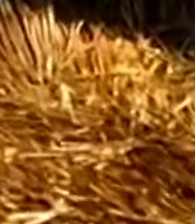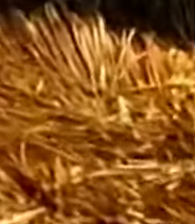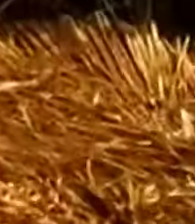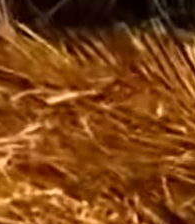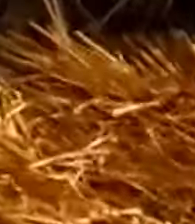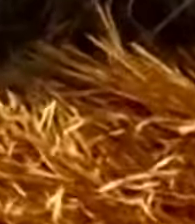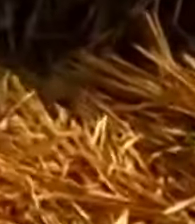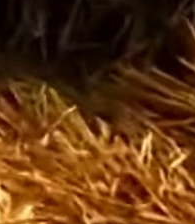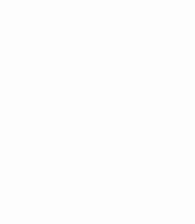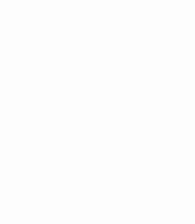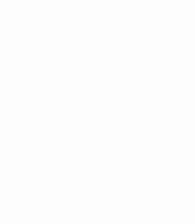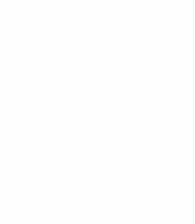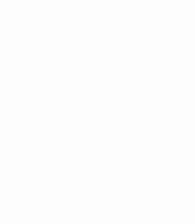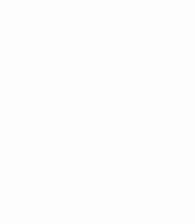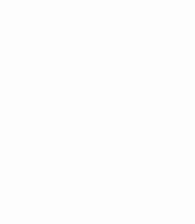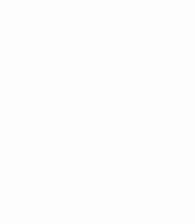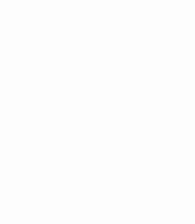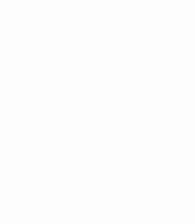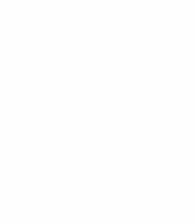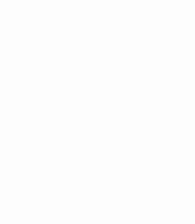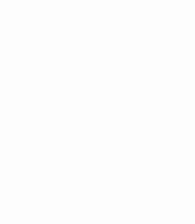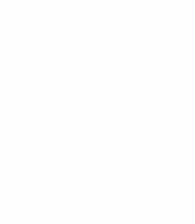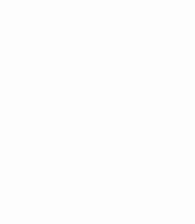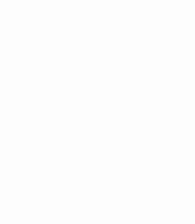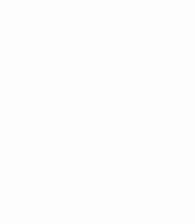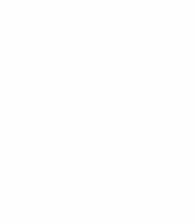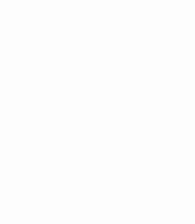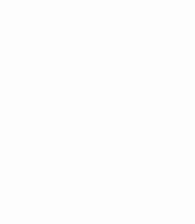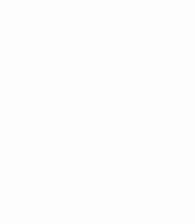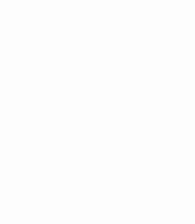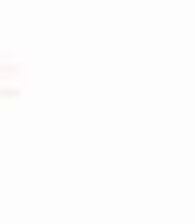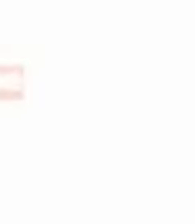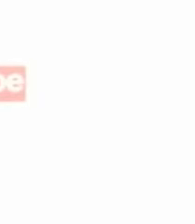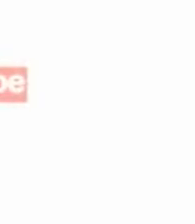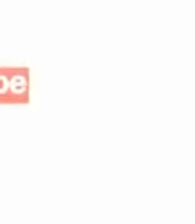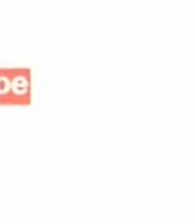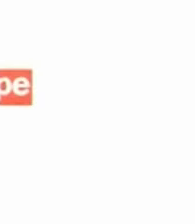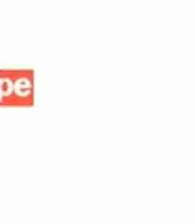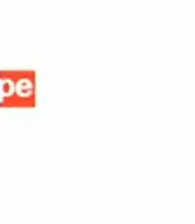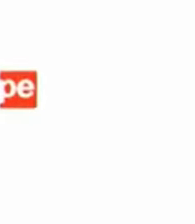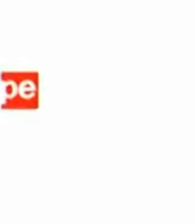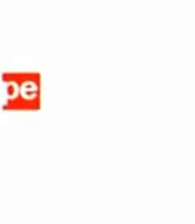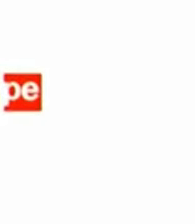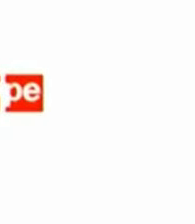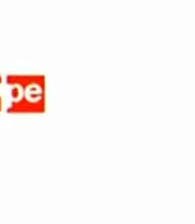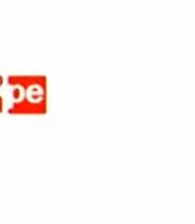los avances tecnológicos, el IRTP se pone a la vanguardia.